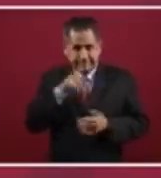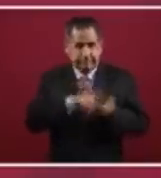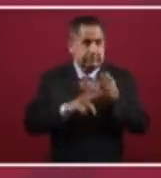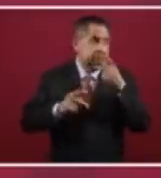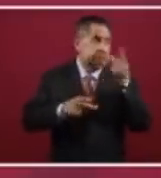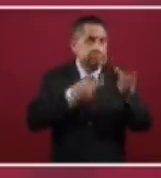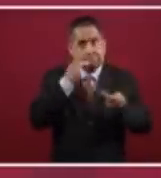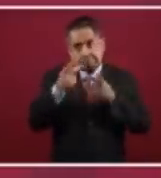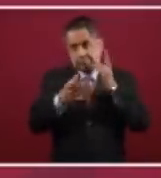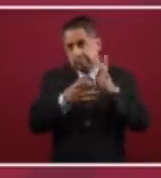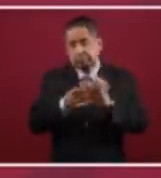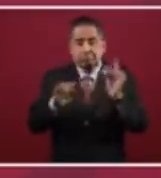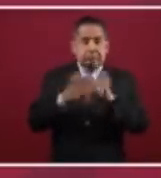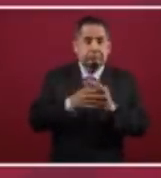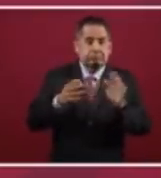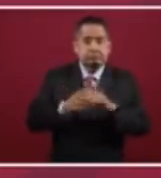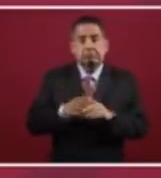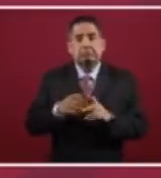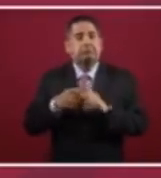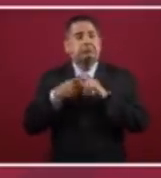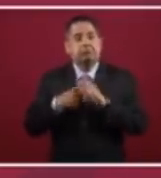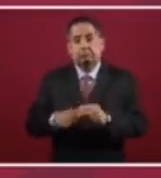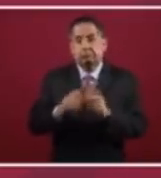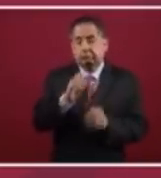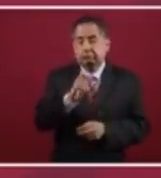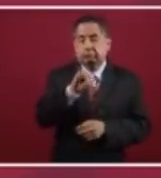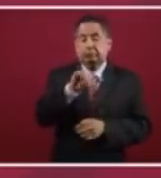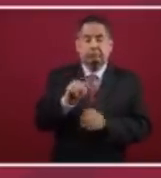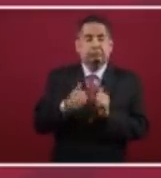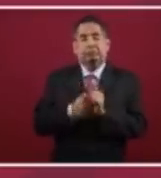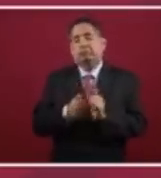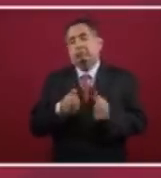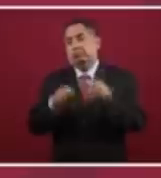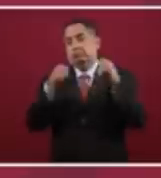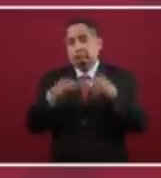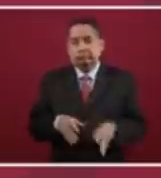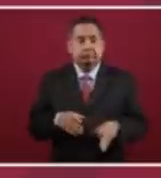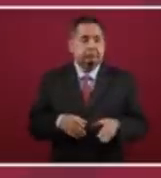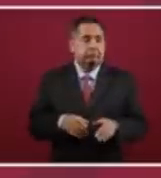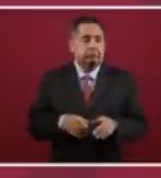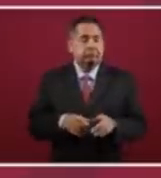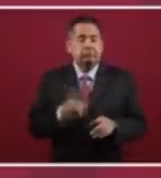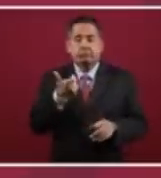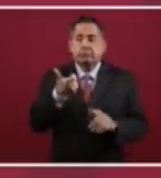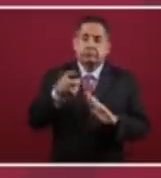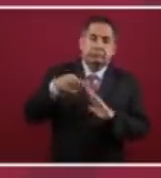habló de que se podía caer en recesión,